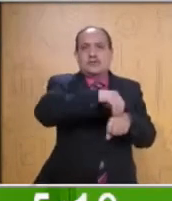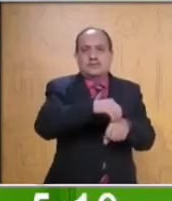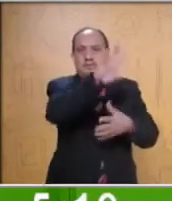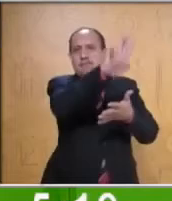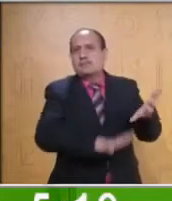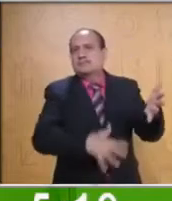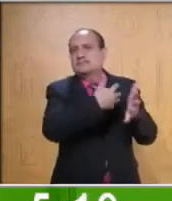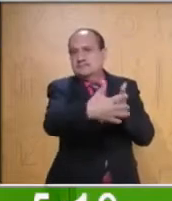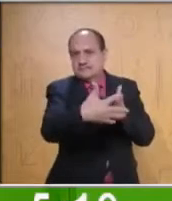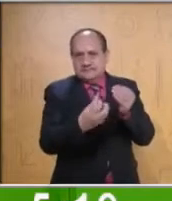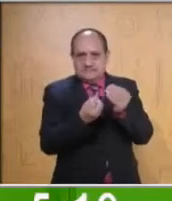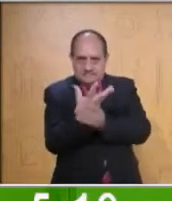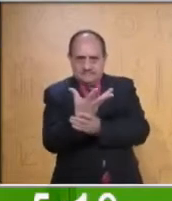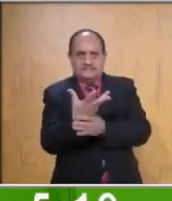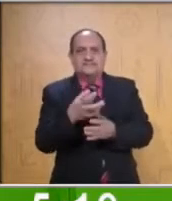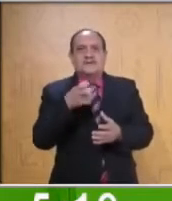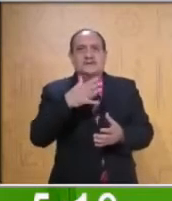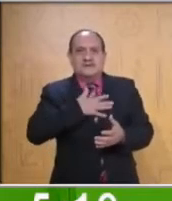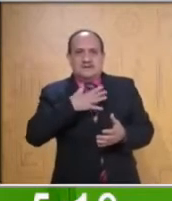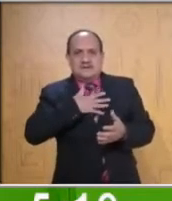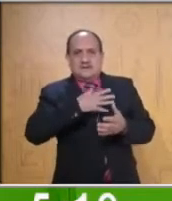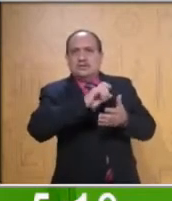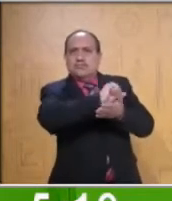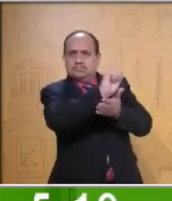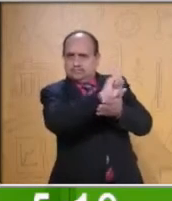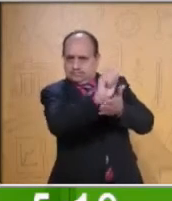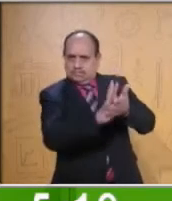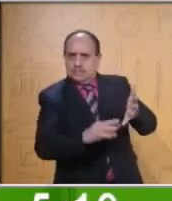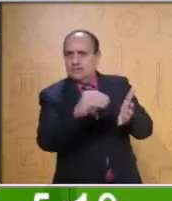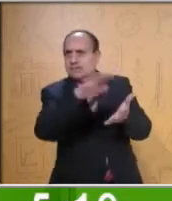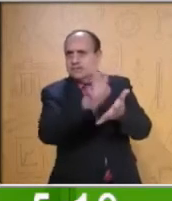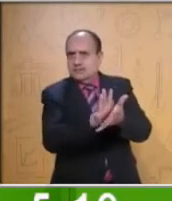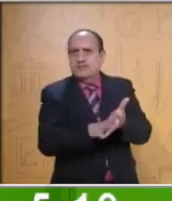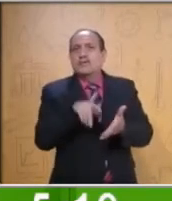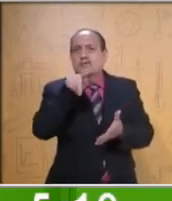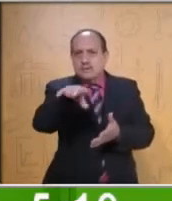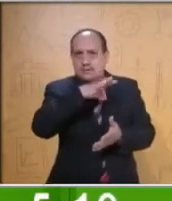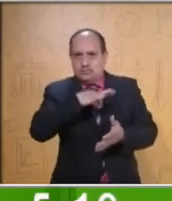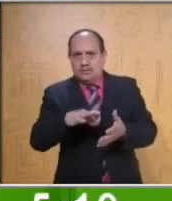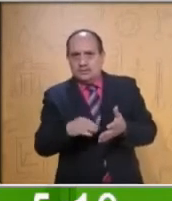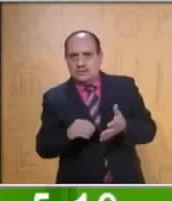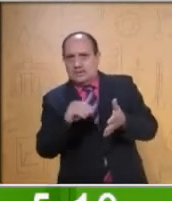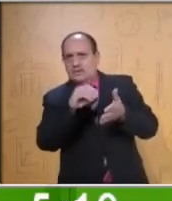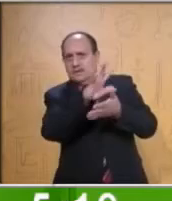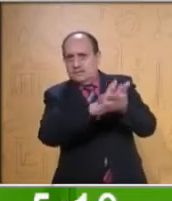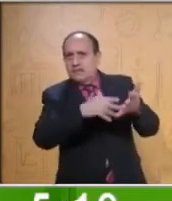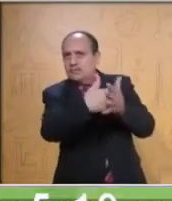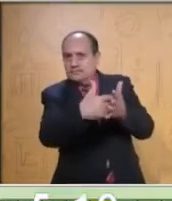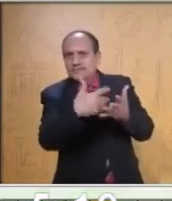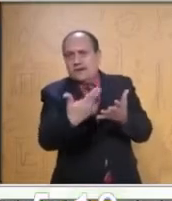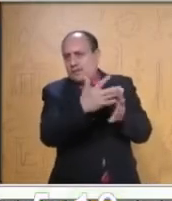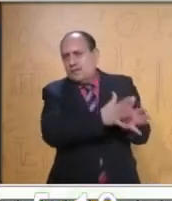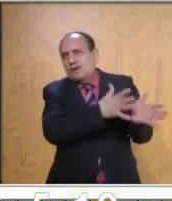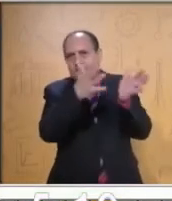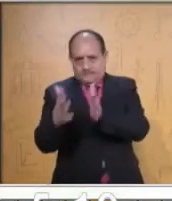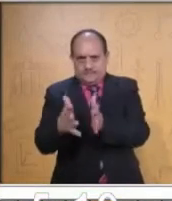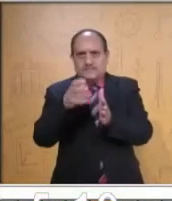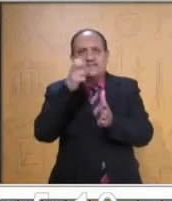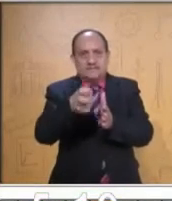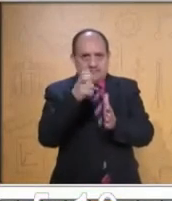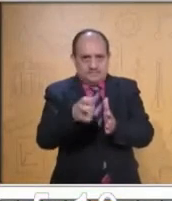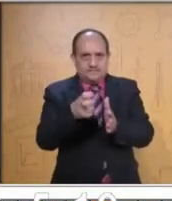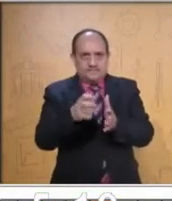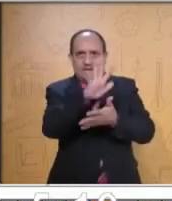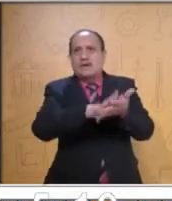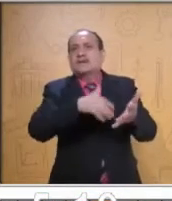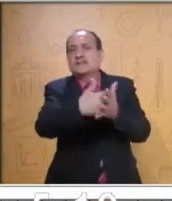tabla. Yo la tuve que agregar, pero ustedes pueden poner una columna adicional a esta tabla